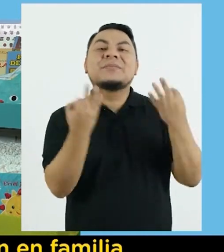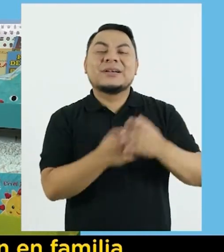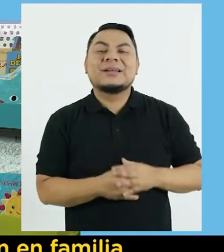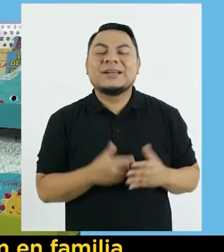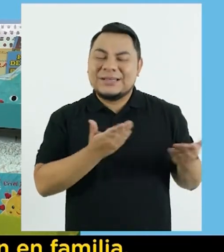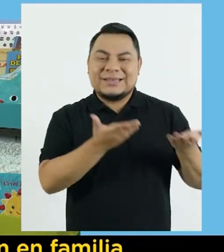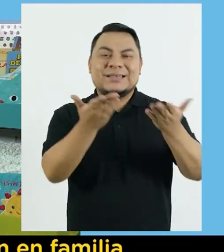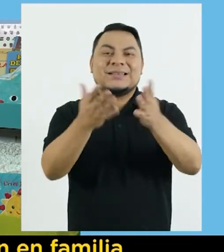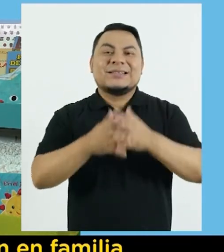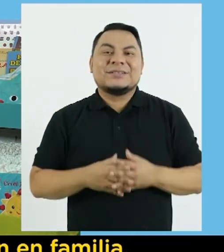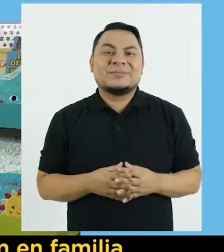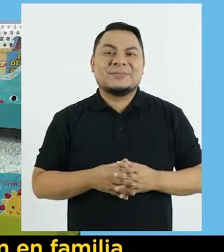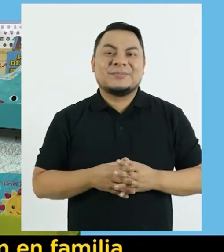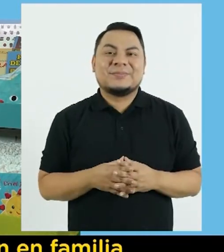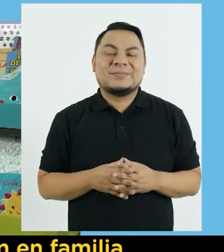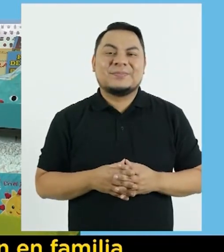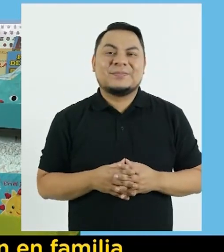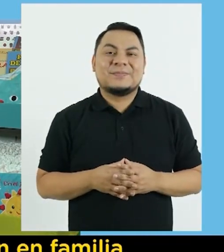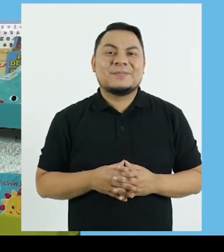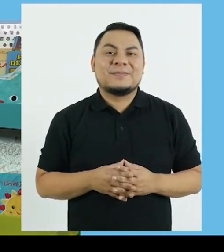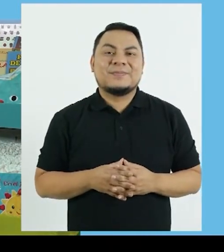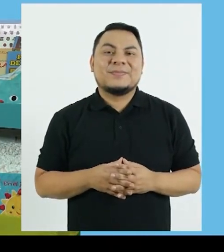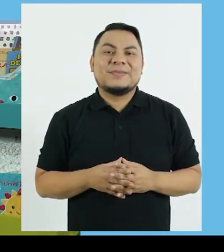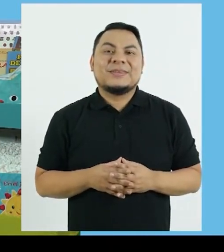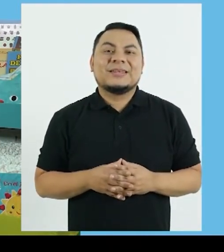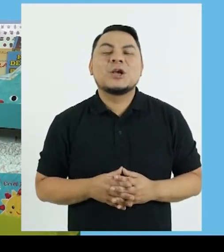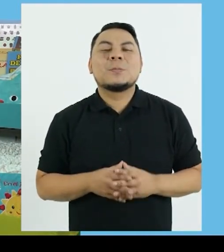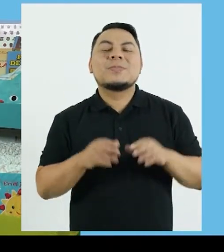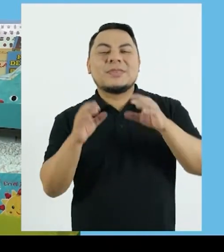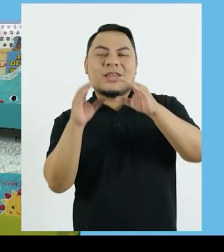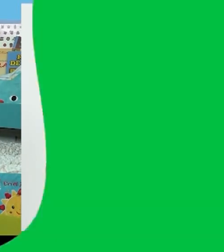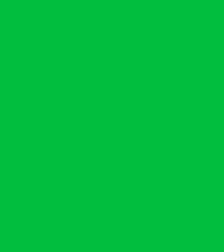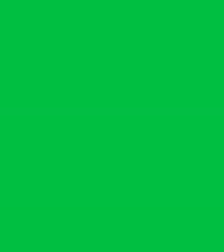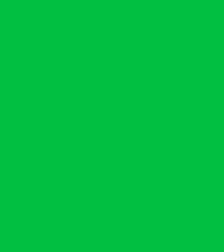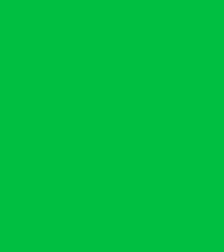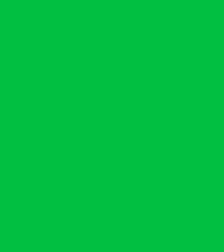divertida canción en familia ¡Adelante!